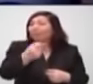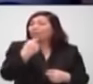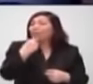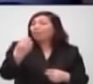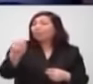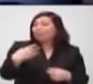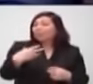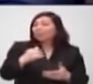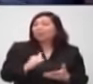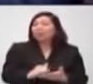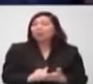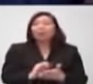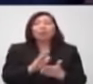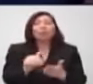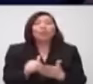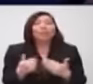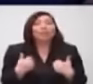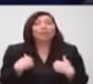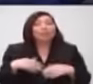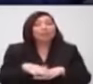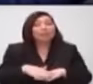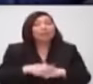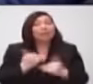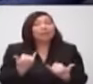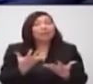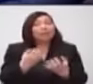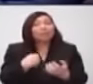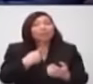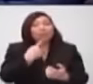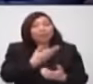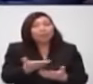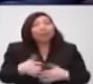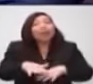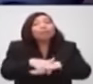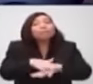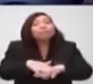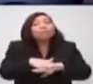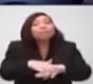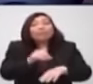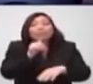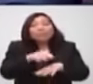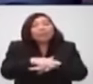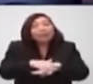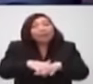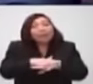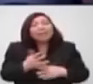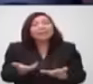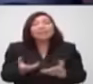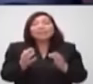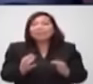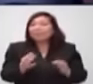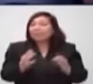dicho, digamos, todo lo que tienen planificado adelante. Y eso es lo que quiero resaltar, la planificación. Porque